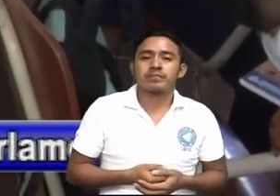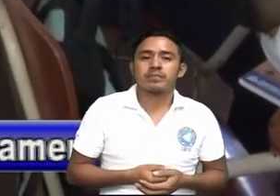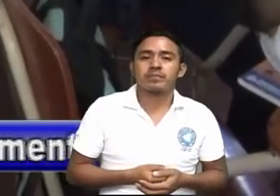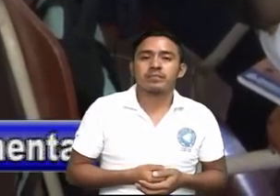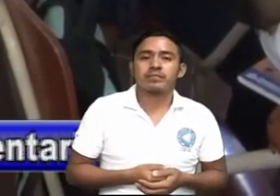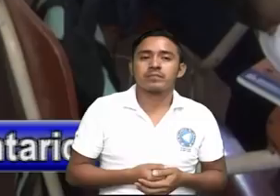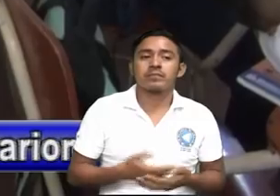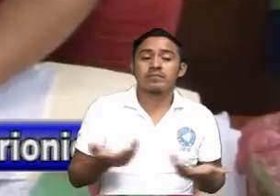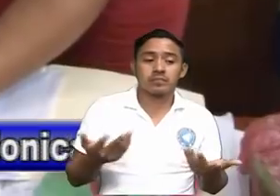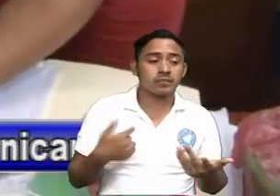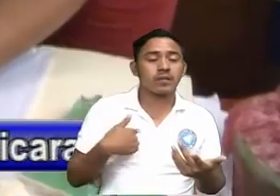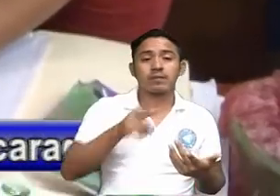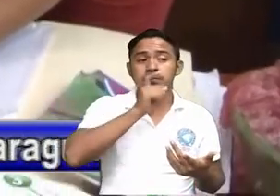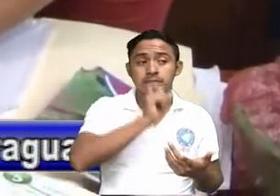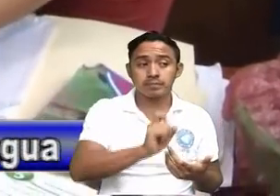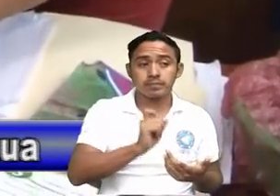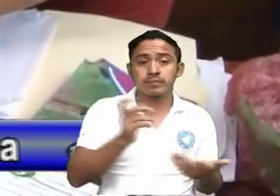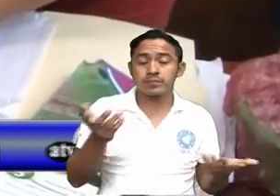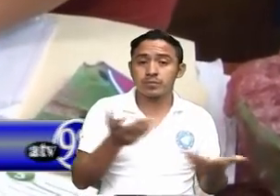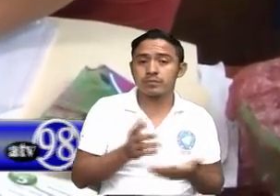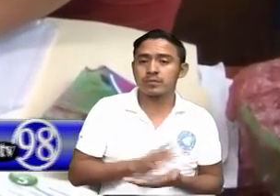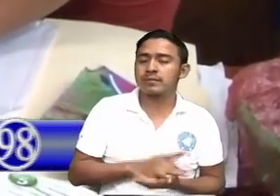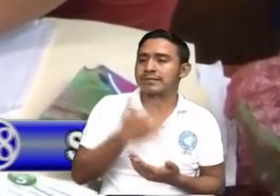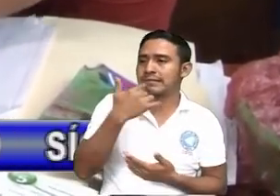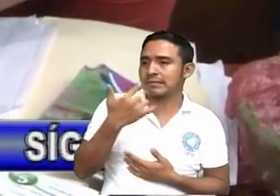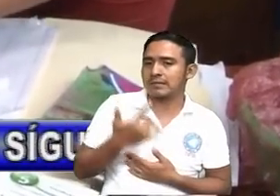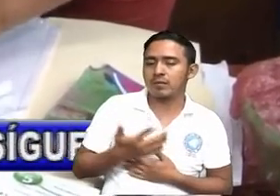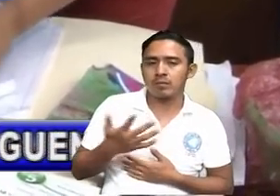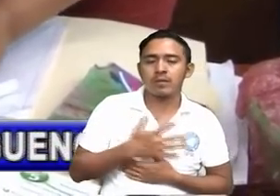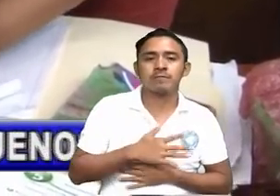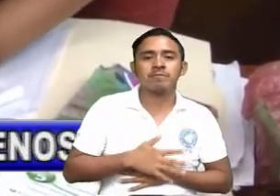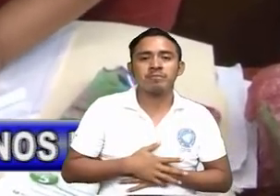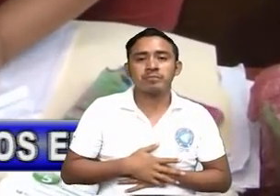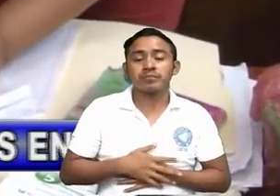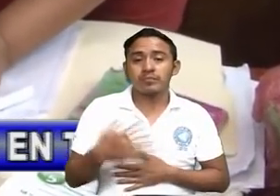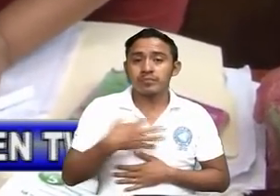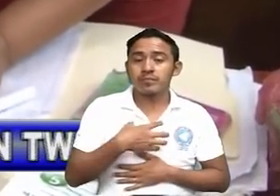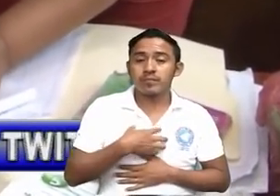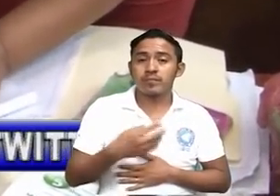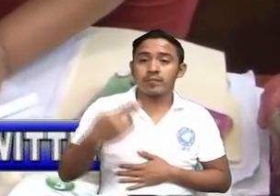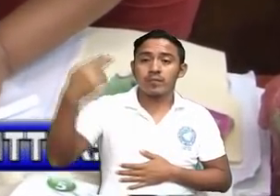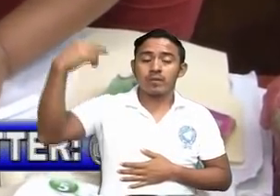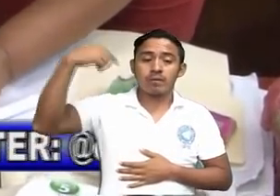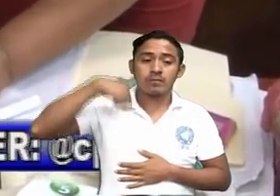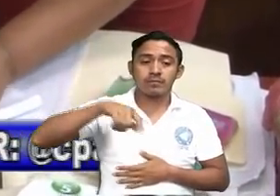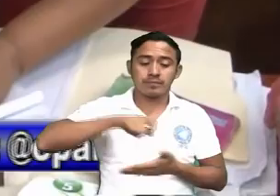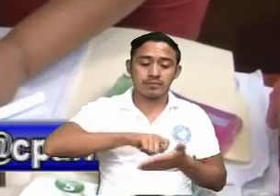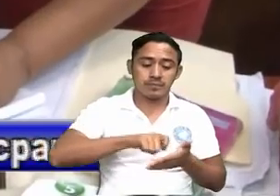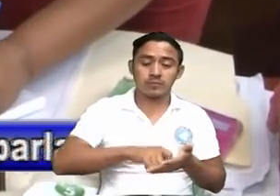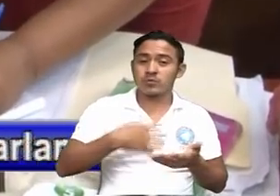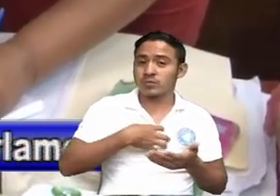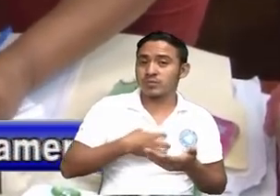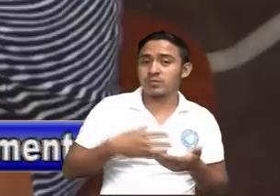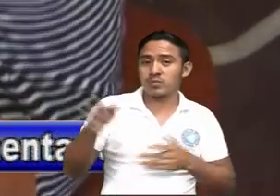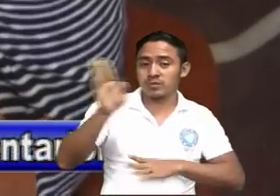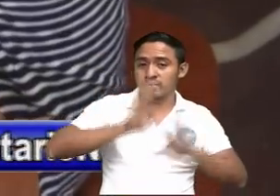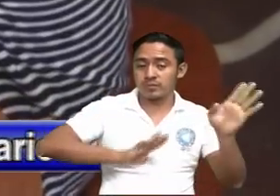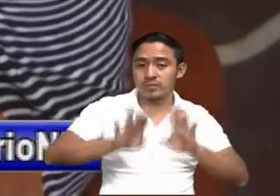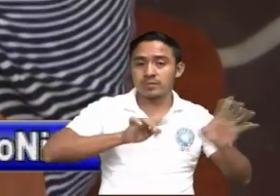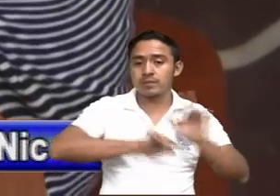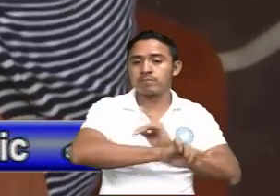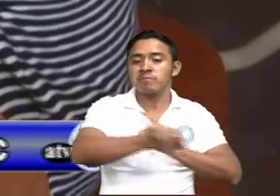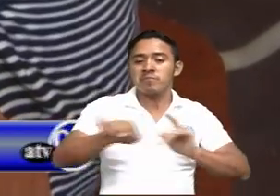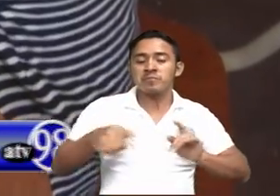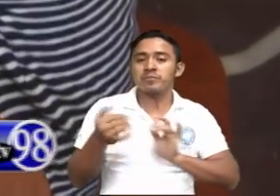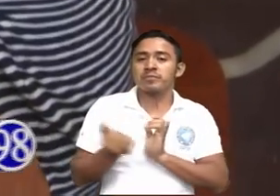me gusta ser, como le diría, formar parte de la historia, escribir la historia de ser partícipes para que